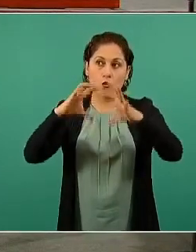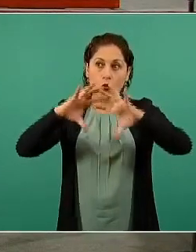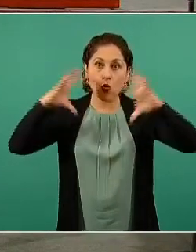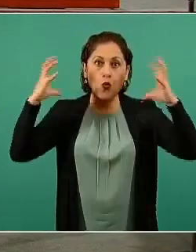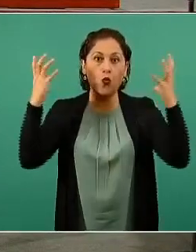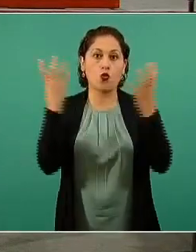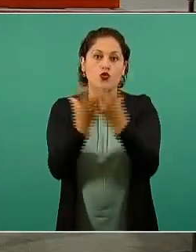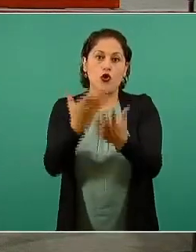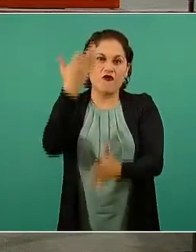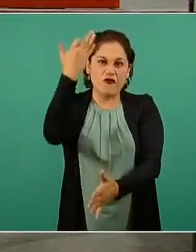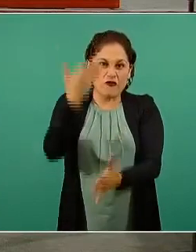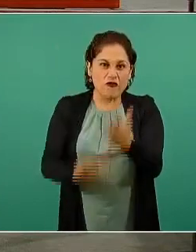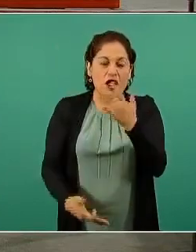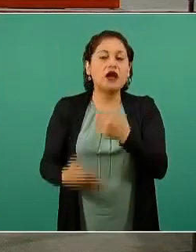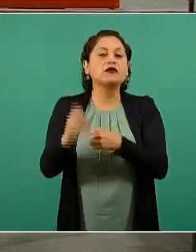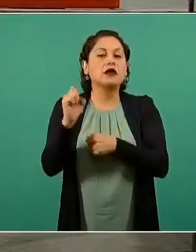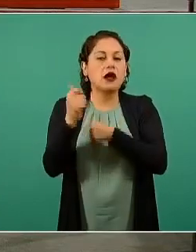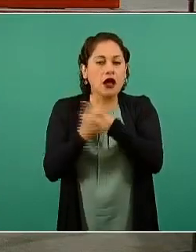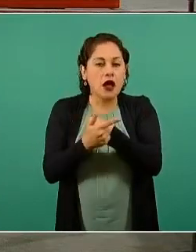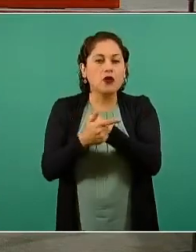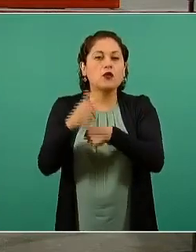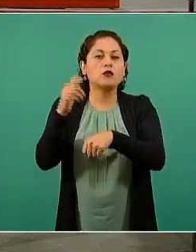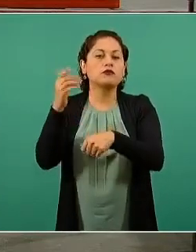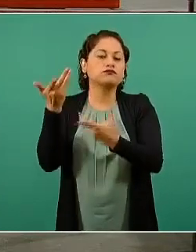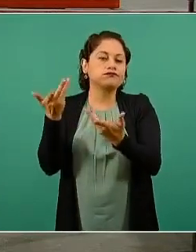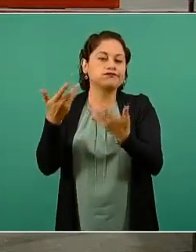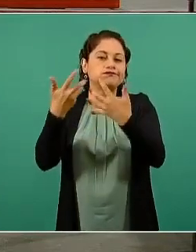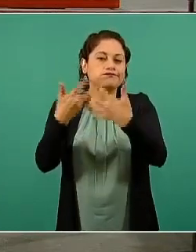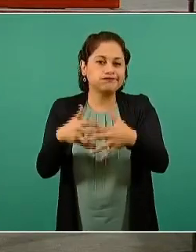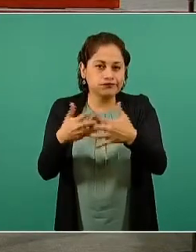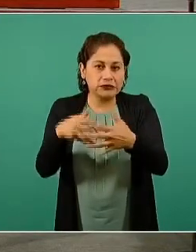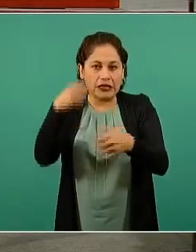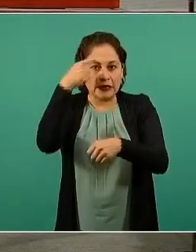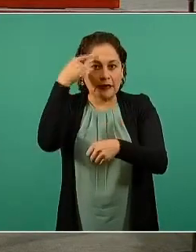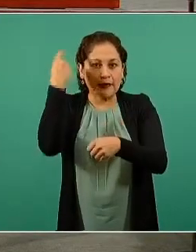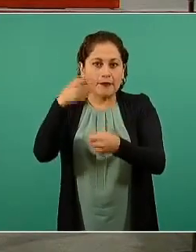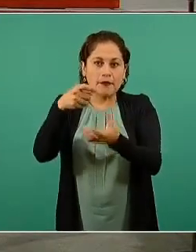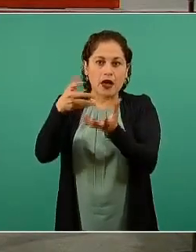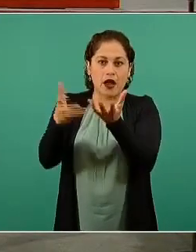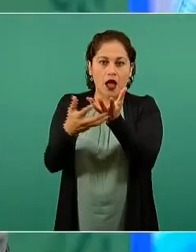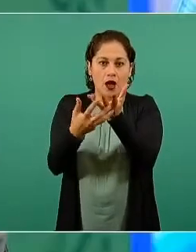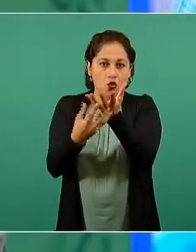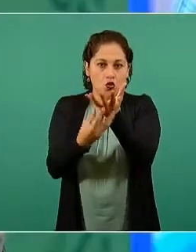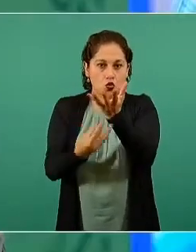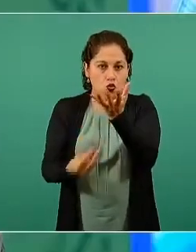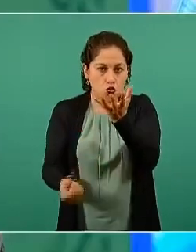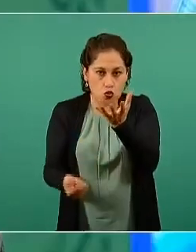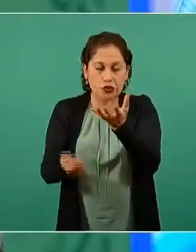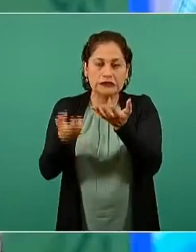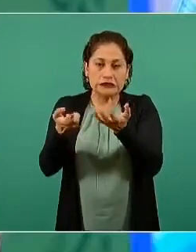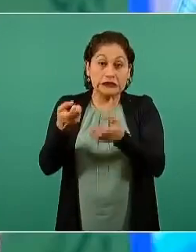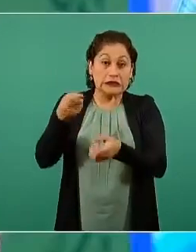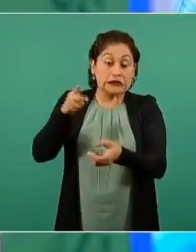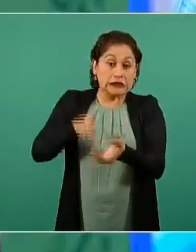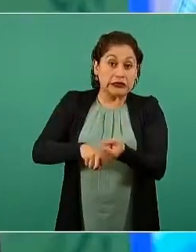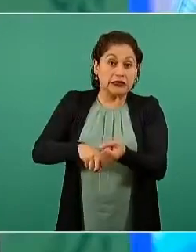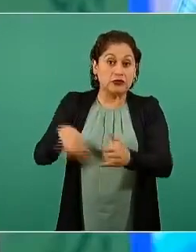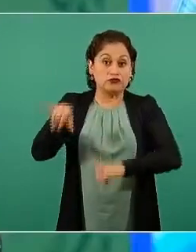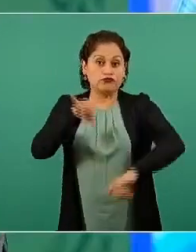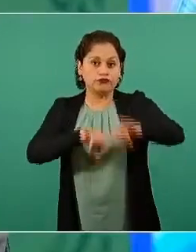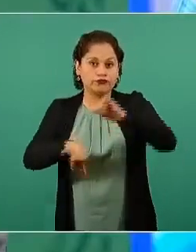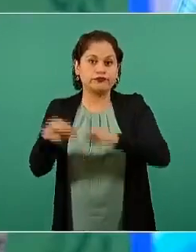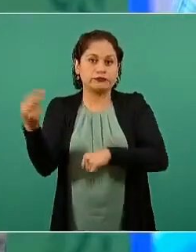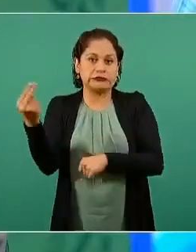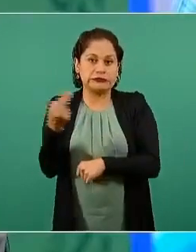unos dispositivos de filtrado que son muy especializados para el proceso de garantía de calidad del producto. Y ahí tuvimos